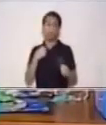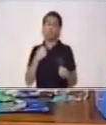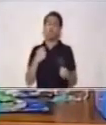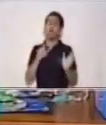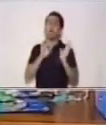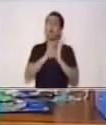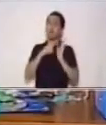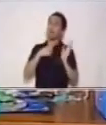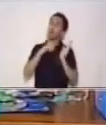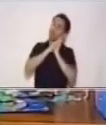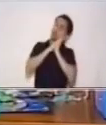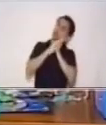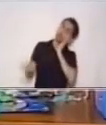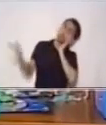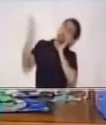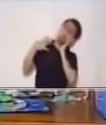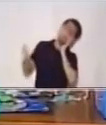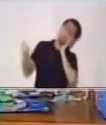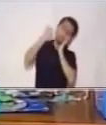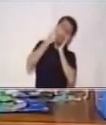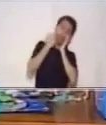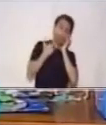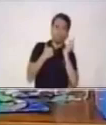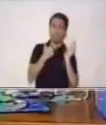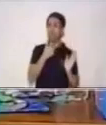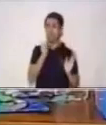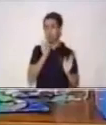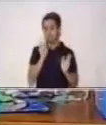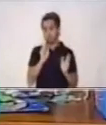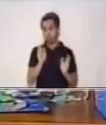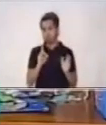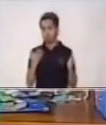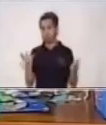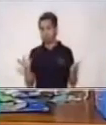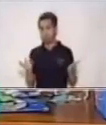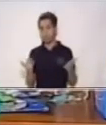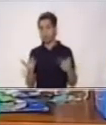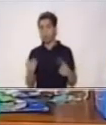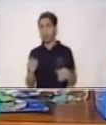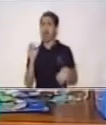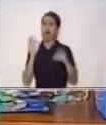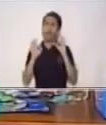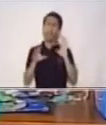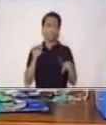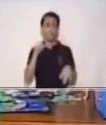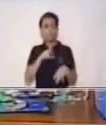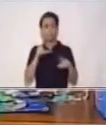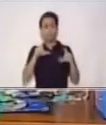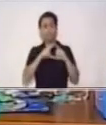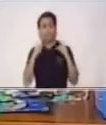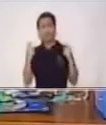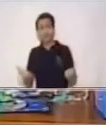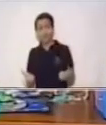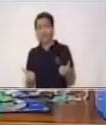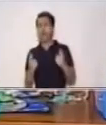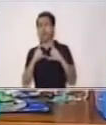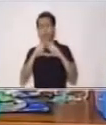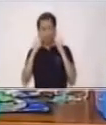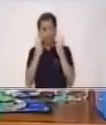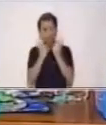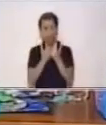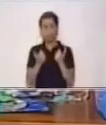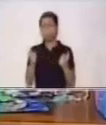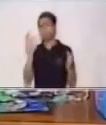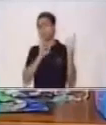o nos agredan, ¿verdad? Y muchas veces estas cosas también pasan dentro de nuestras aulas o a veces pasan en casa